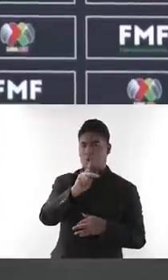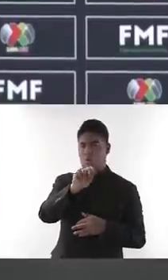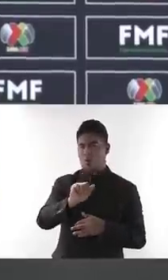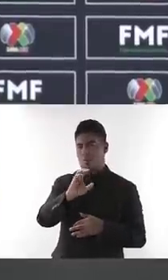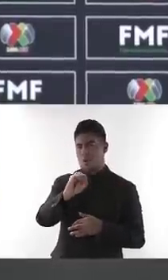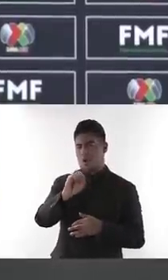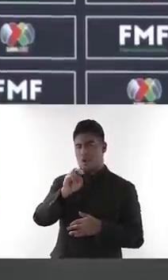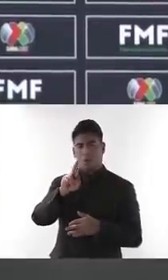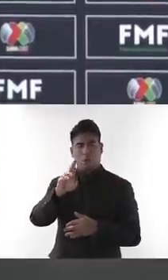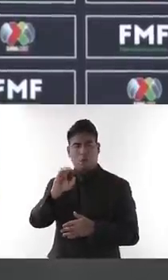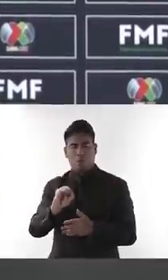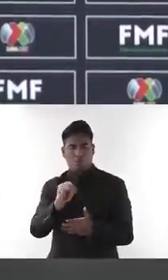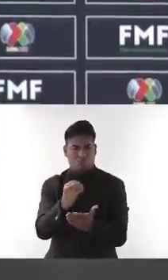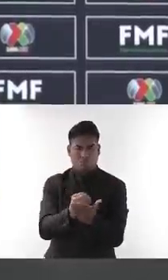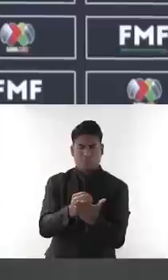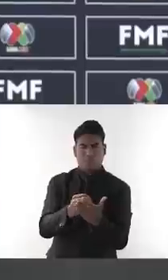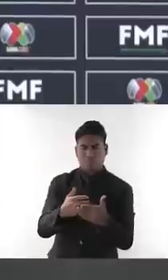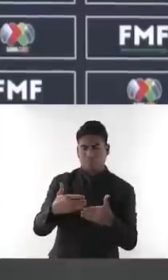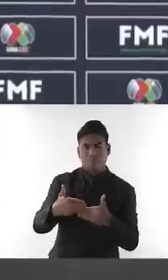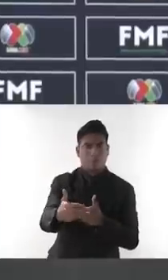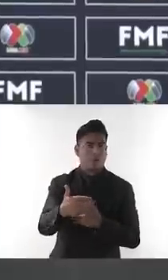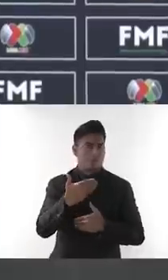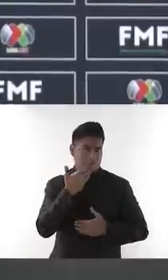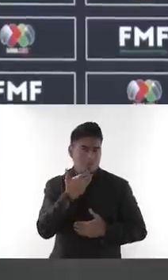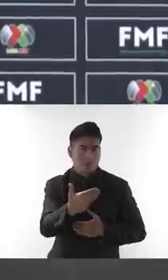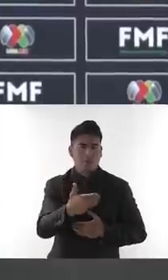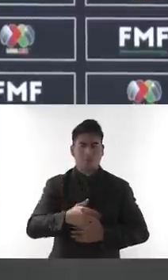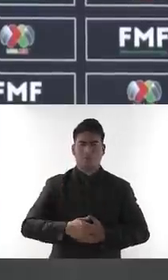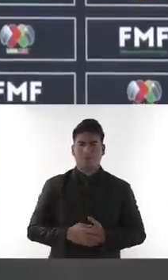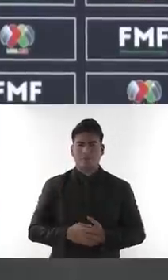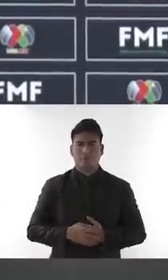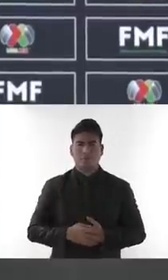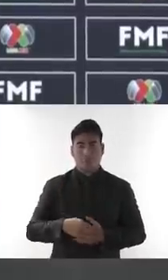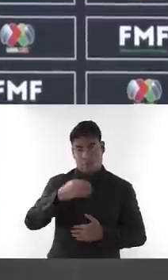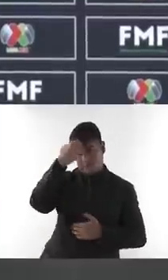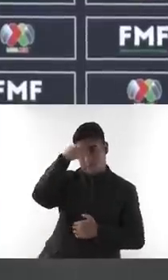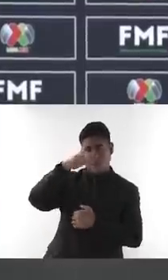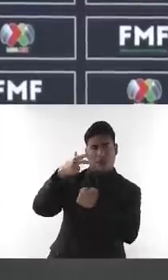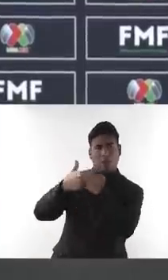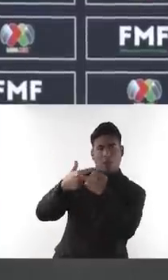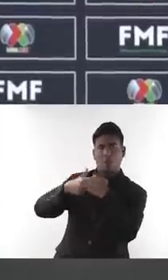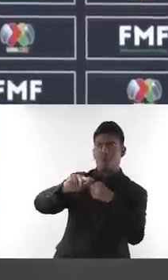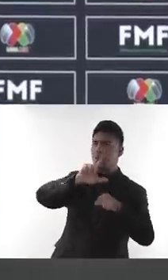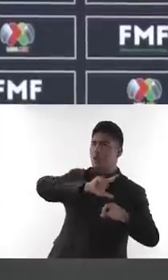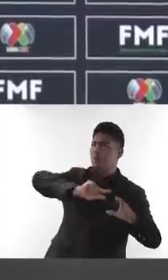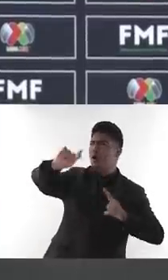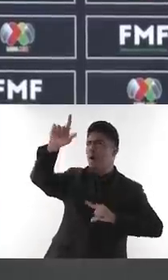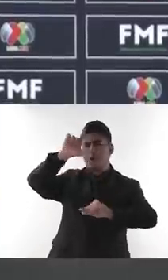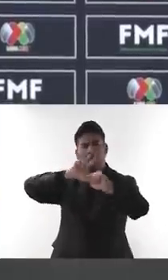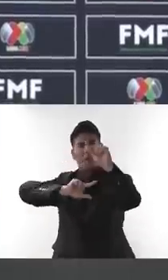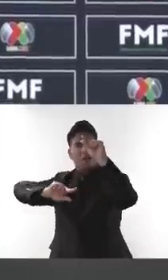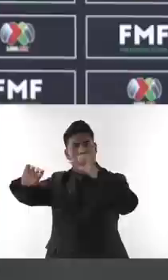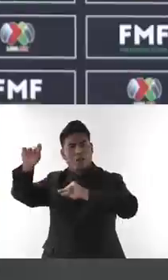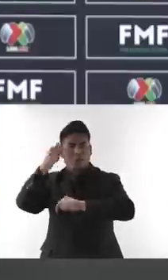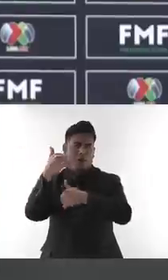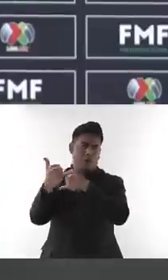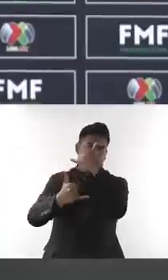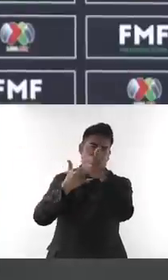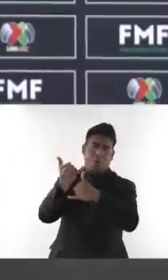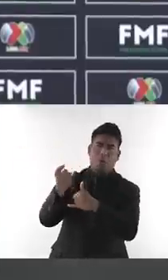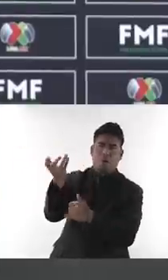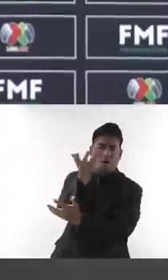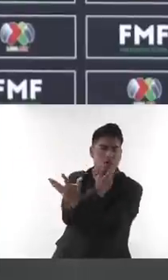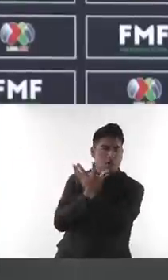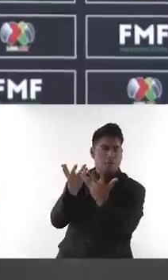selección olímpica. Tuvimos una gran gira europea en diferentes fechas FIFA post pandemia, donde se dieron muy